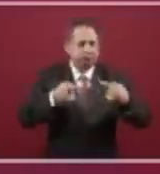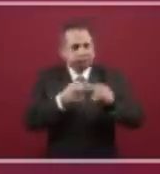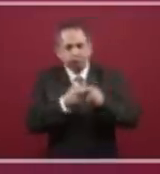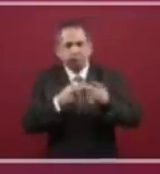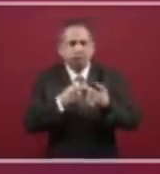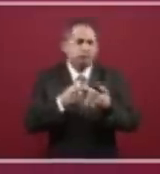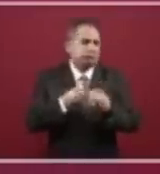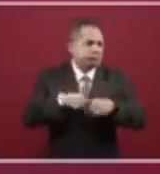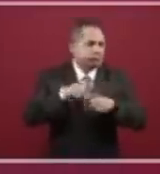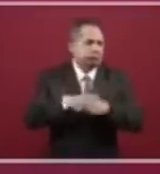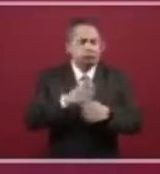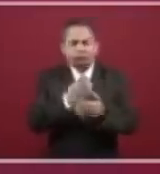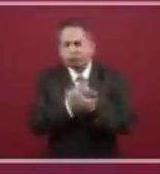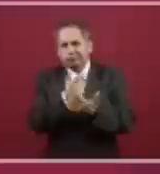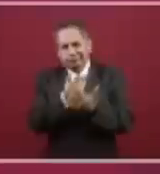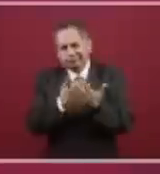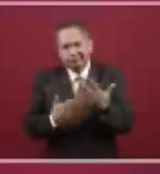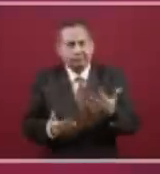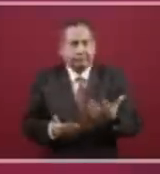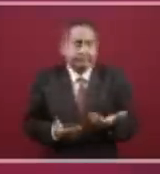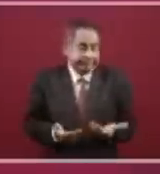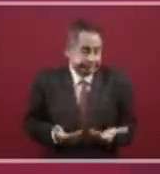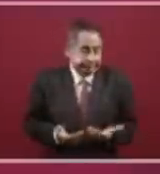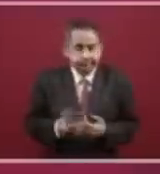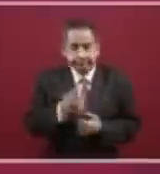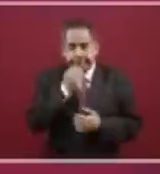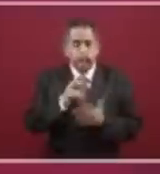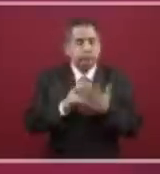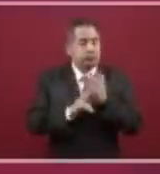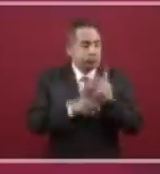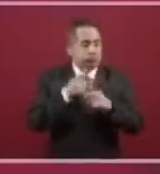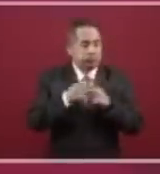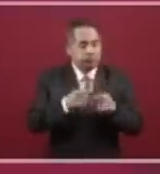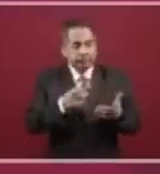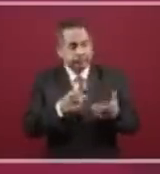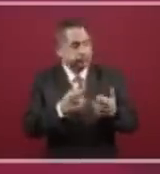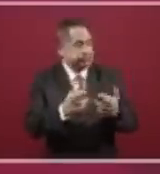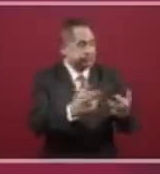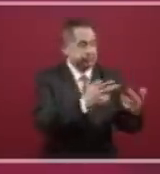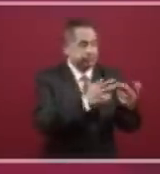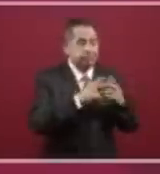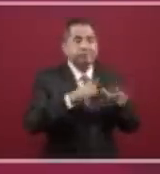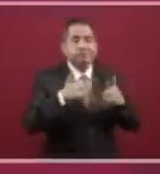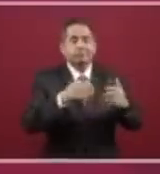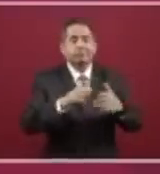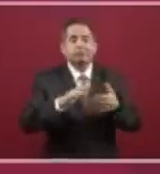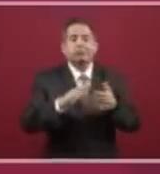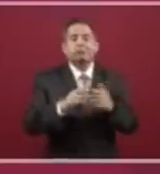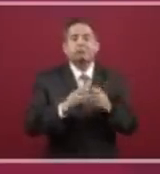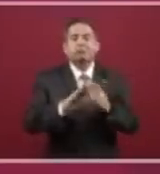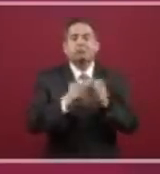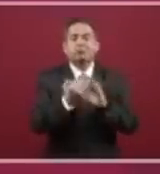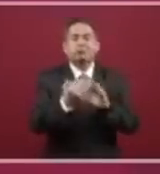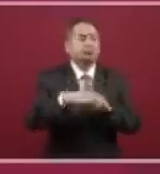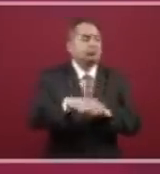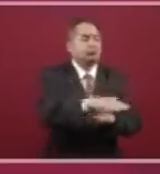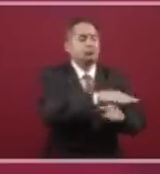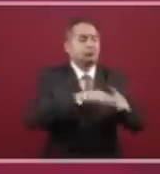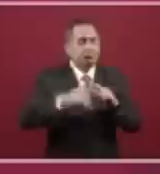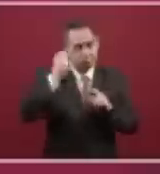social y ecológico restablecer en lo posible la tranquilidad y daño que se hizo a las comunidades contiguos al polígono